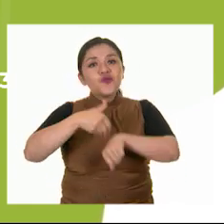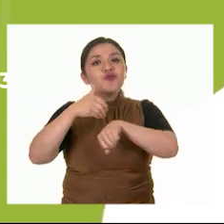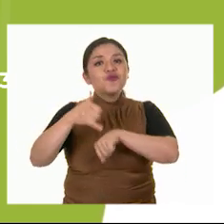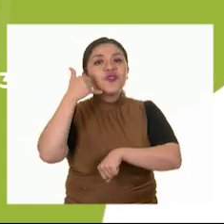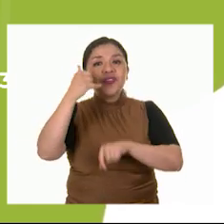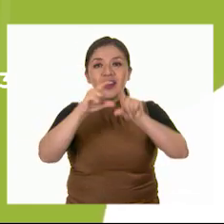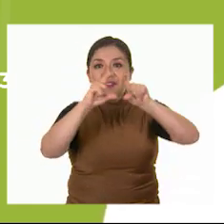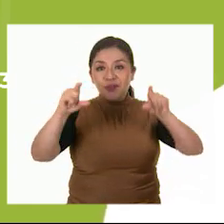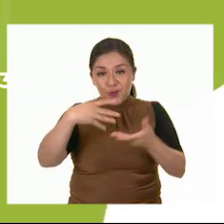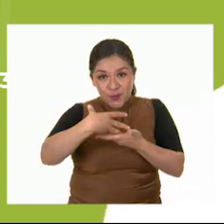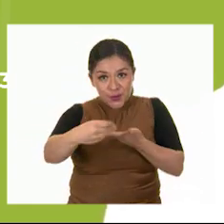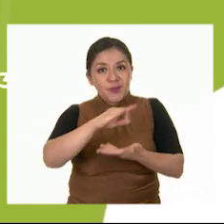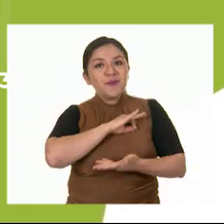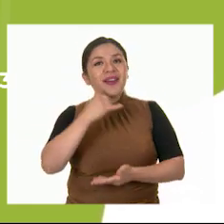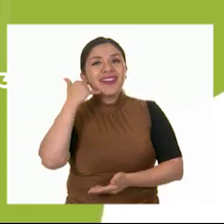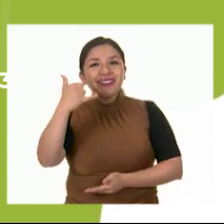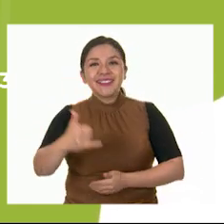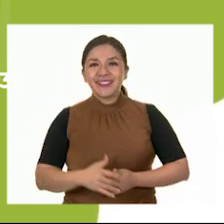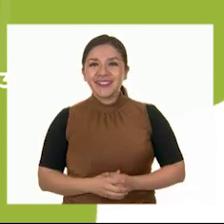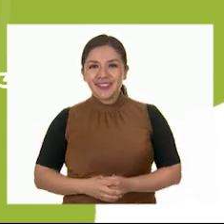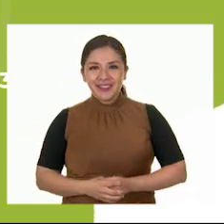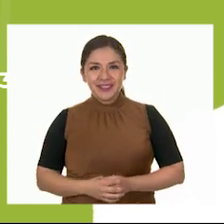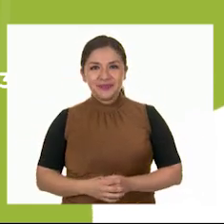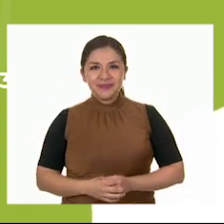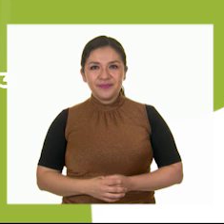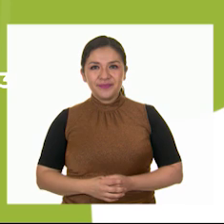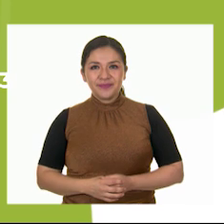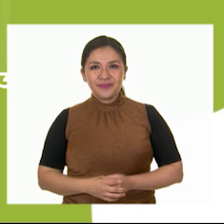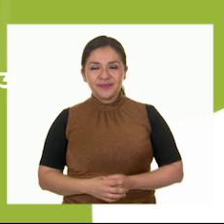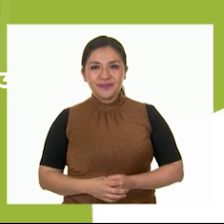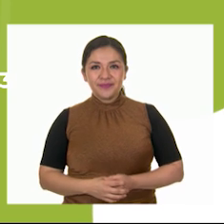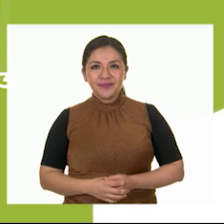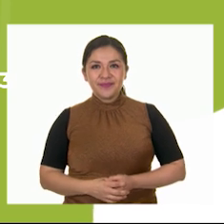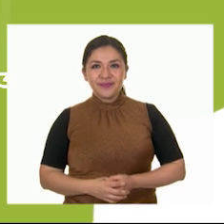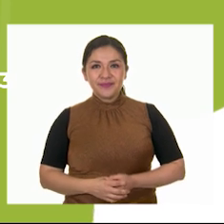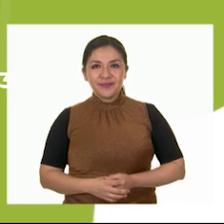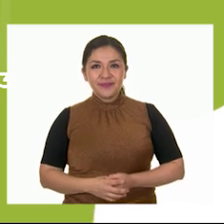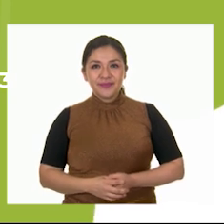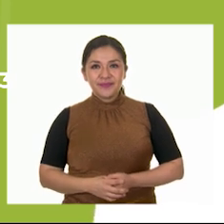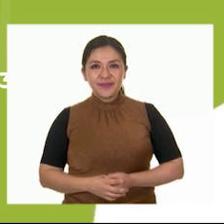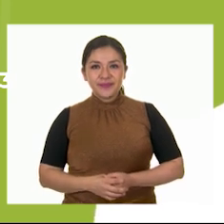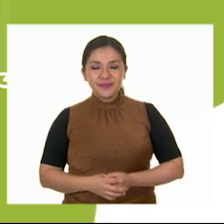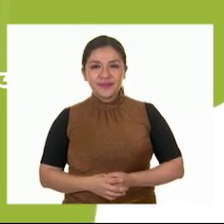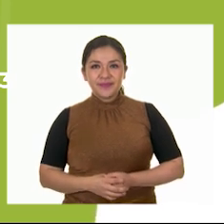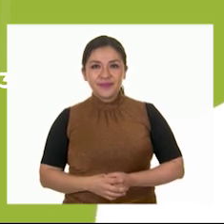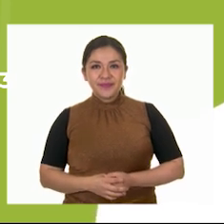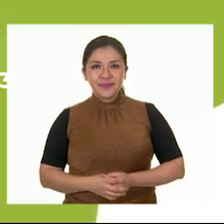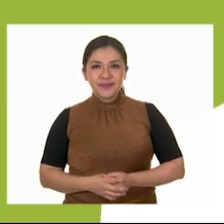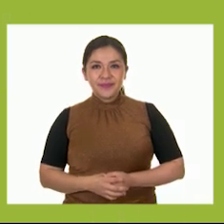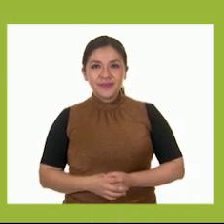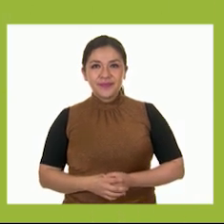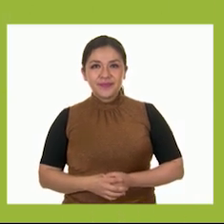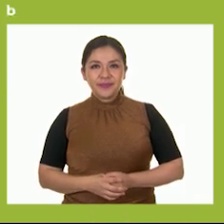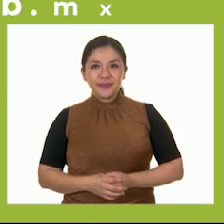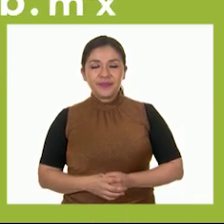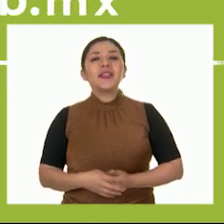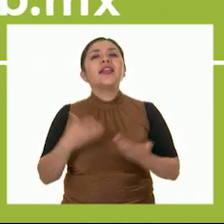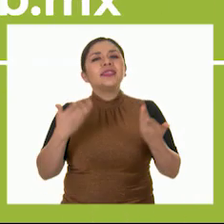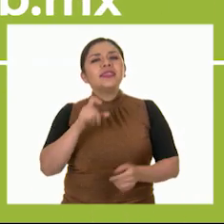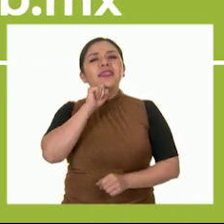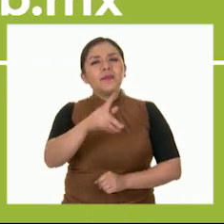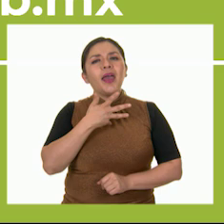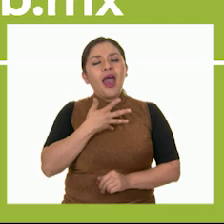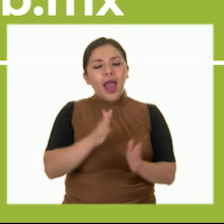teléfono 55 41 72 04 13. 100 líneas. También